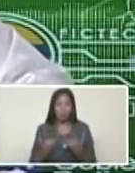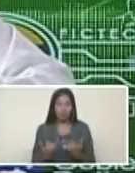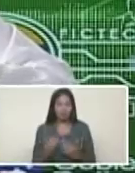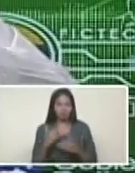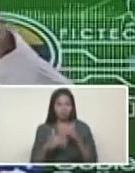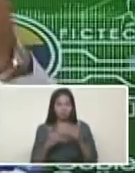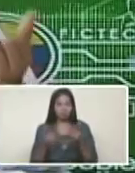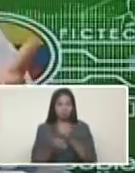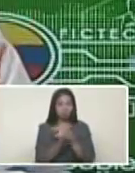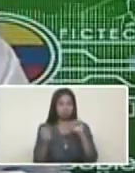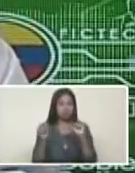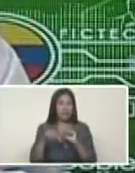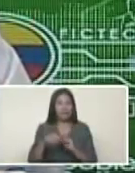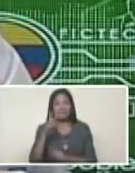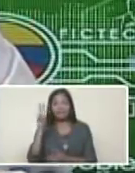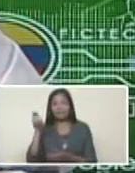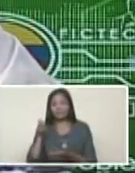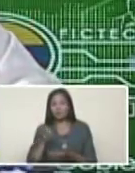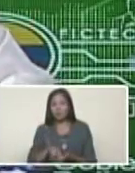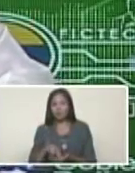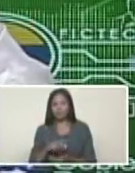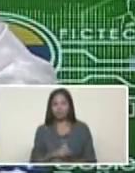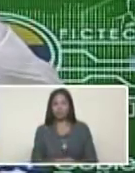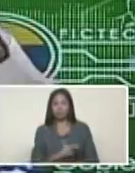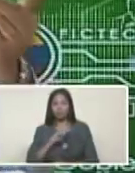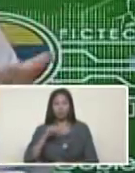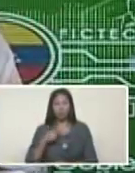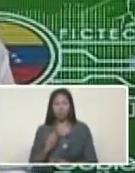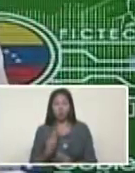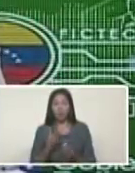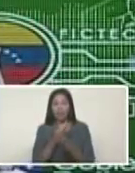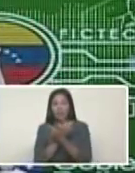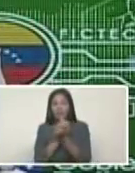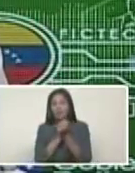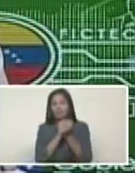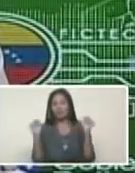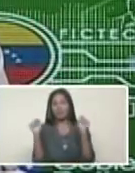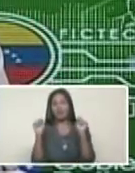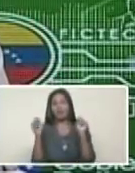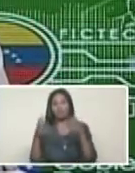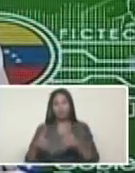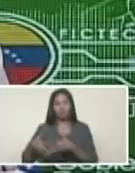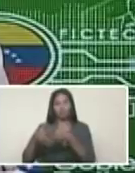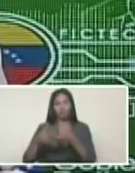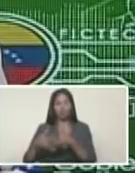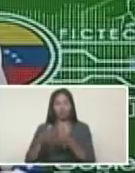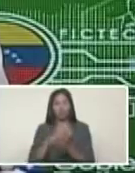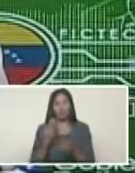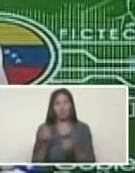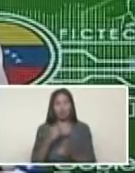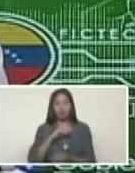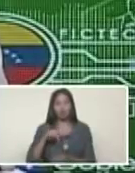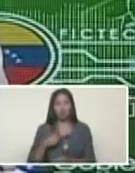de liberación nacional. Nos estamos liberando del yugo imperialista